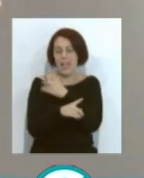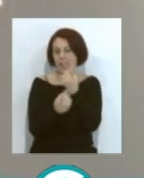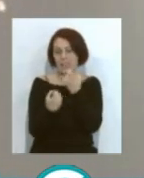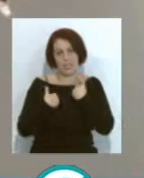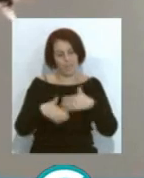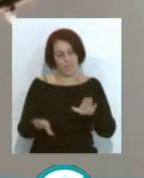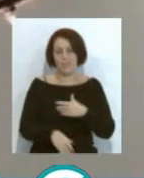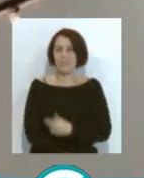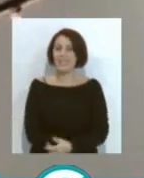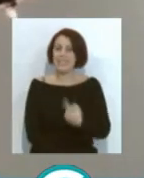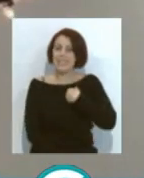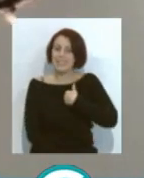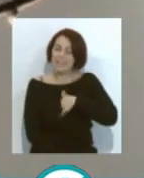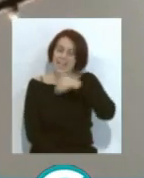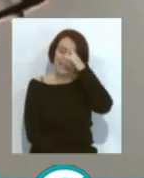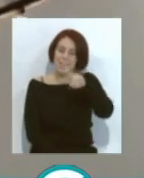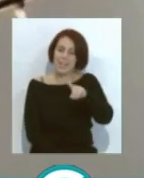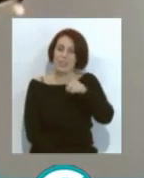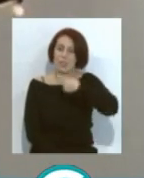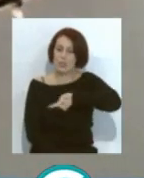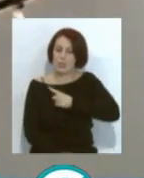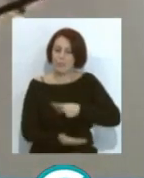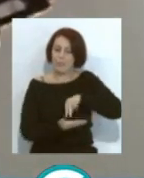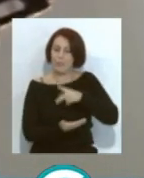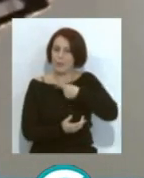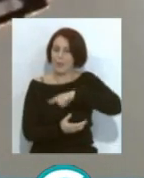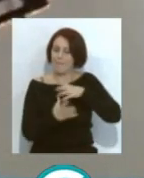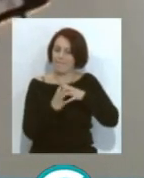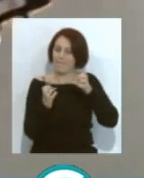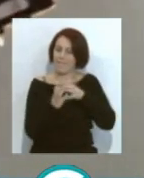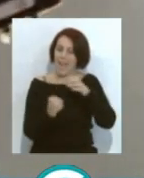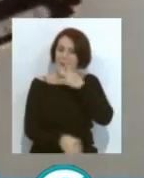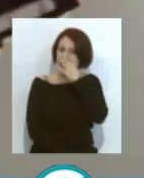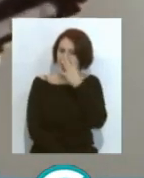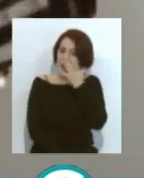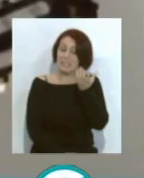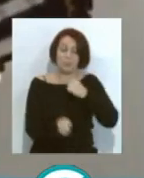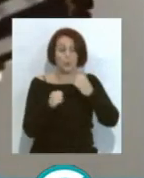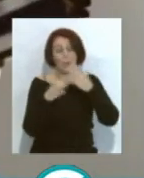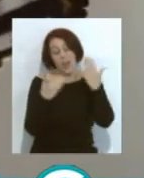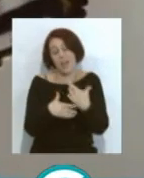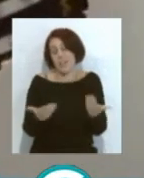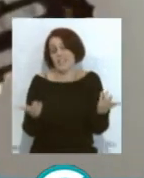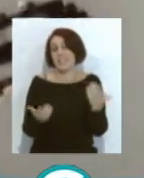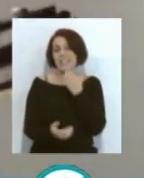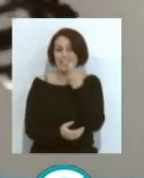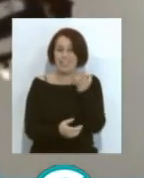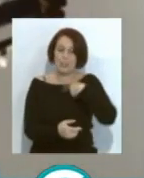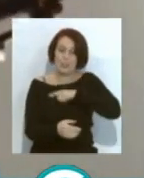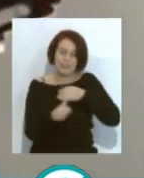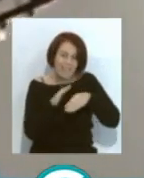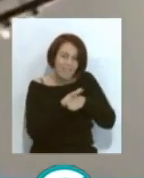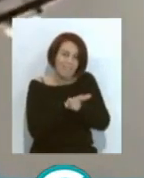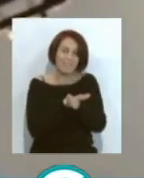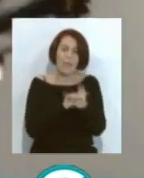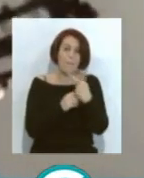necesites. Ya sabes que estamos ahí. Nosotros también tenemos muchas ganas de carnaval y ya que no tenemos concurso, bueno, pues si nos podemos colarnos en cada